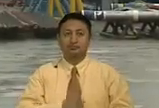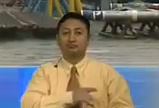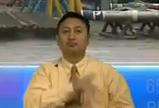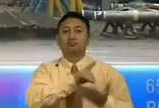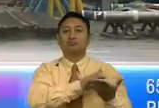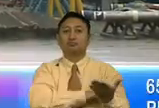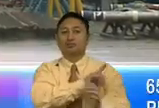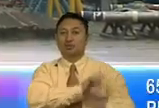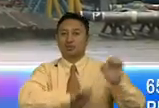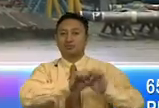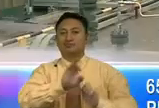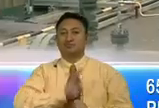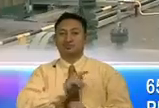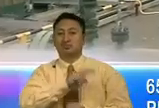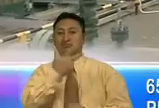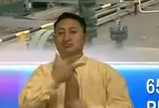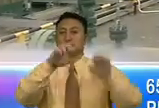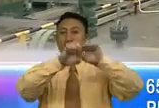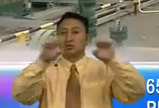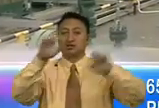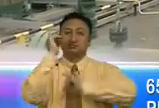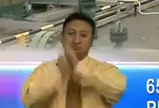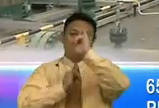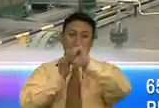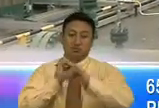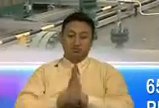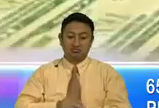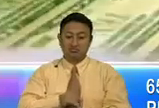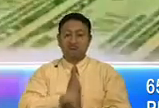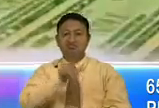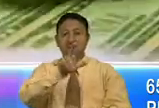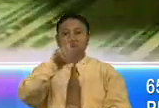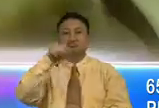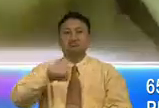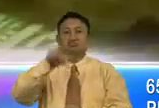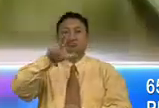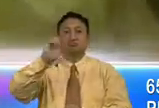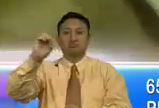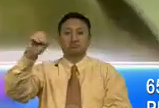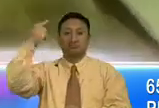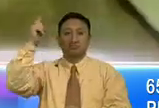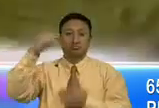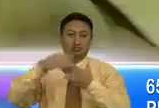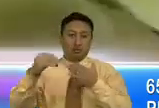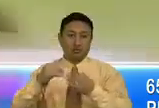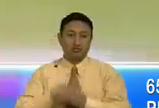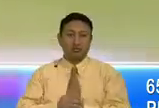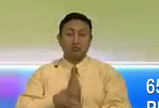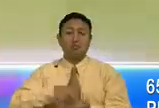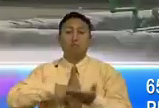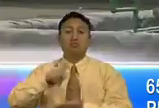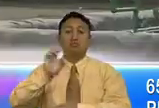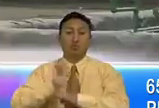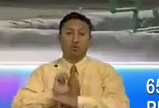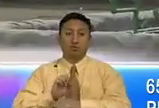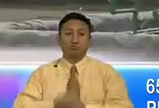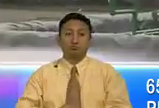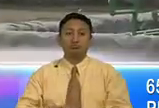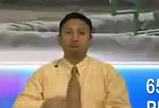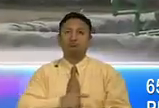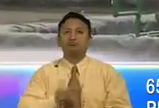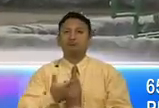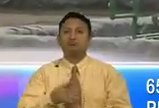evaluados técnicamente por 3 empresas extranjeras, con un costo de más de 3.300 millones de dólares cubiertos por el Estado ecuatoriano. Estuvo avalada